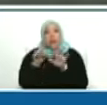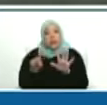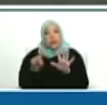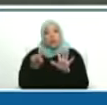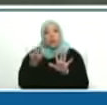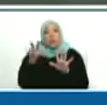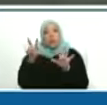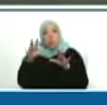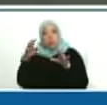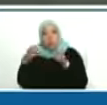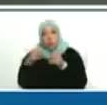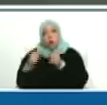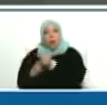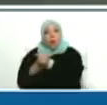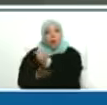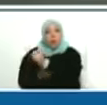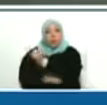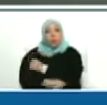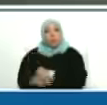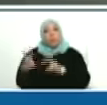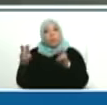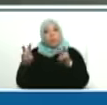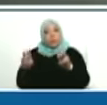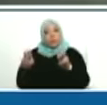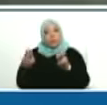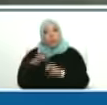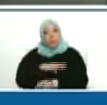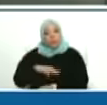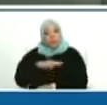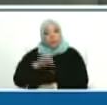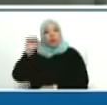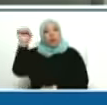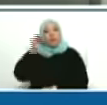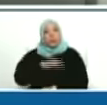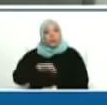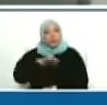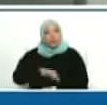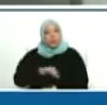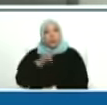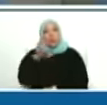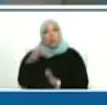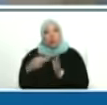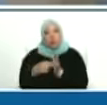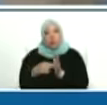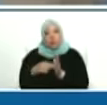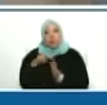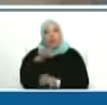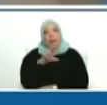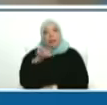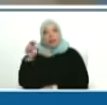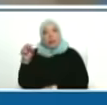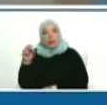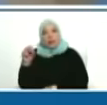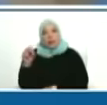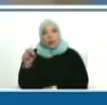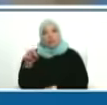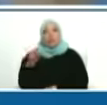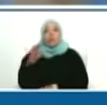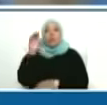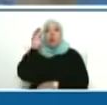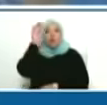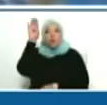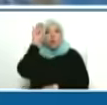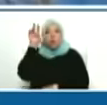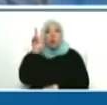360 nuevas bases de misiones socialistas para llegar a las 2.360, rumbo a las 3.000 bases